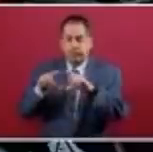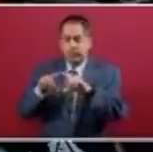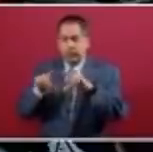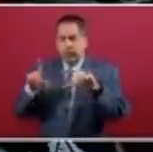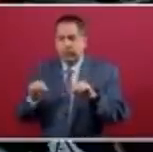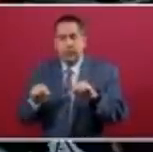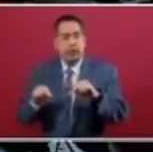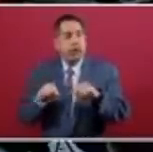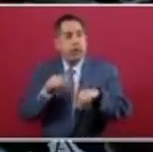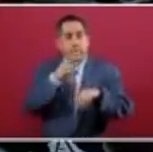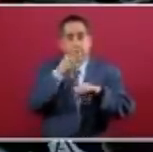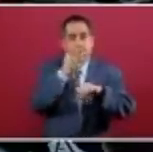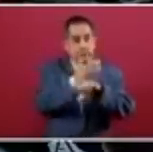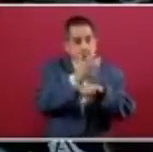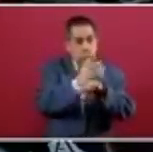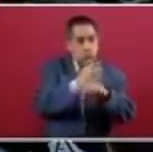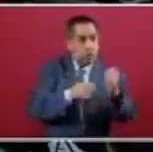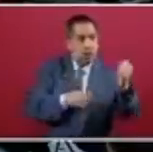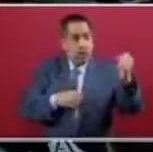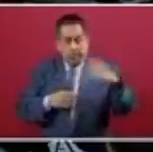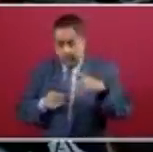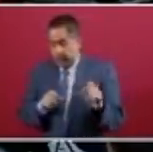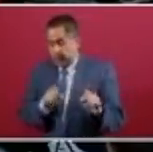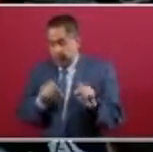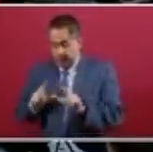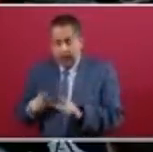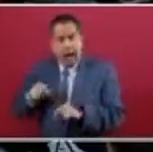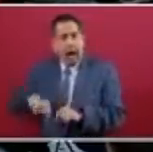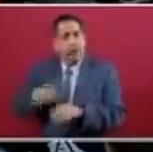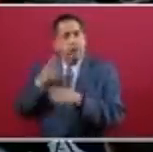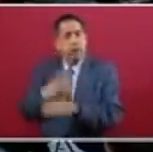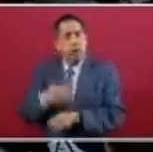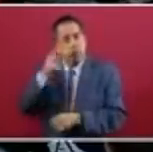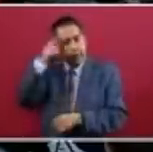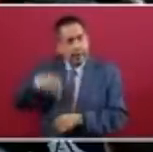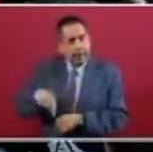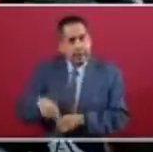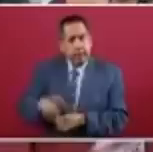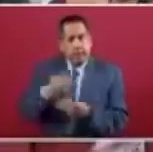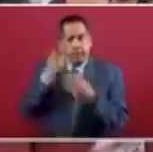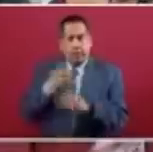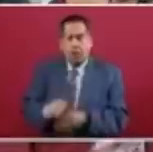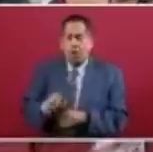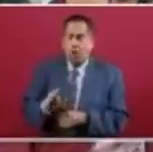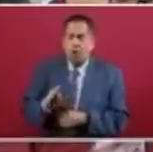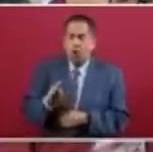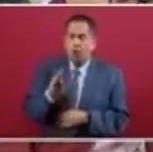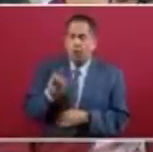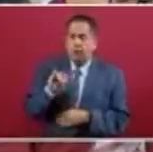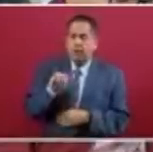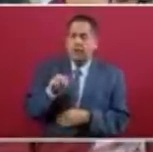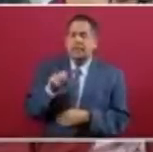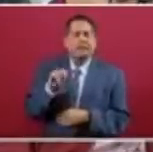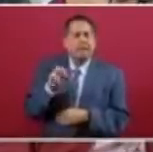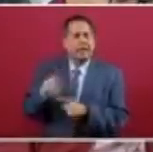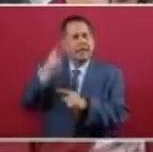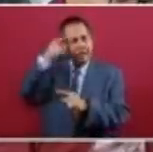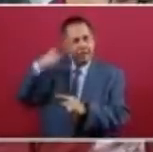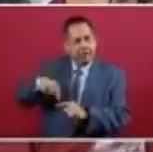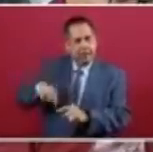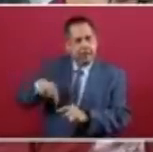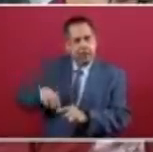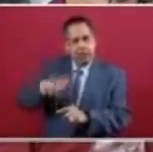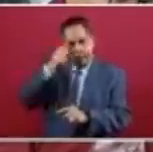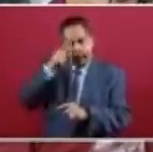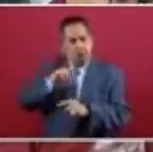y receptora del Banco de la Prosperidad, del Bienestar, bueno, es Prosperidad, para que aún en